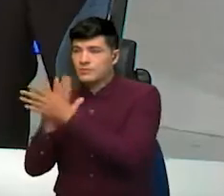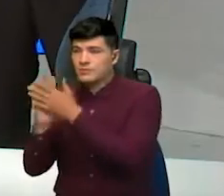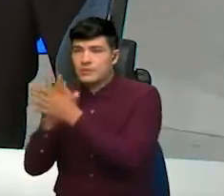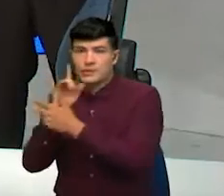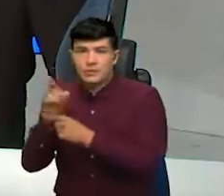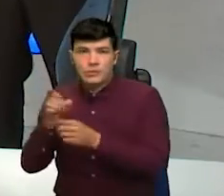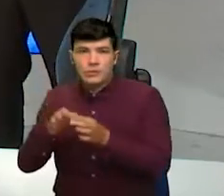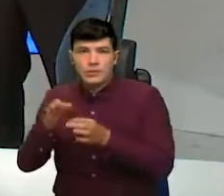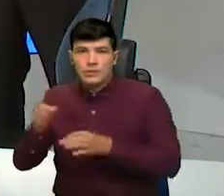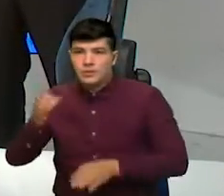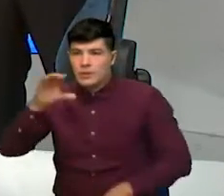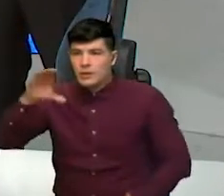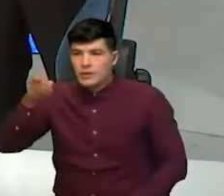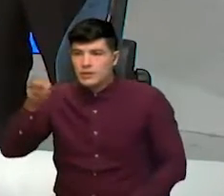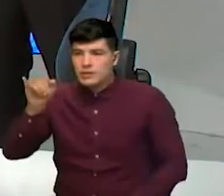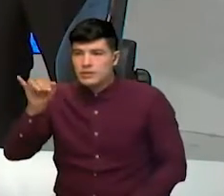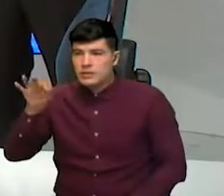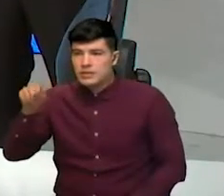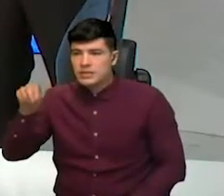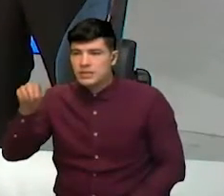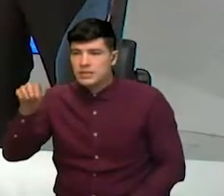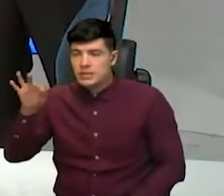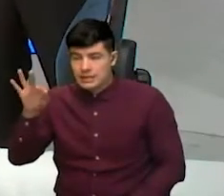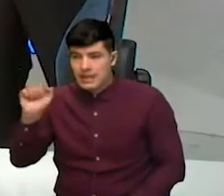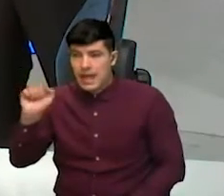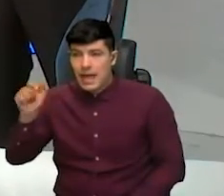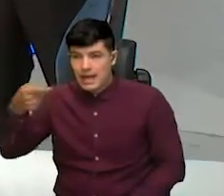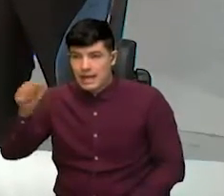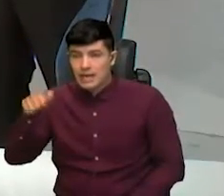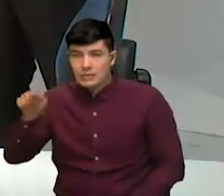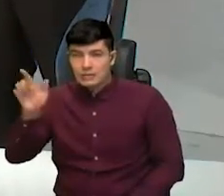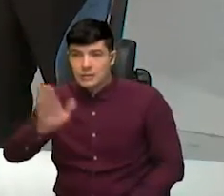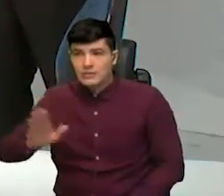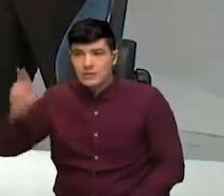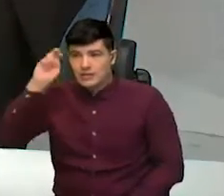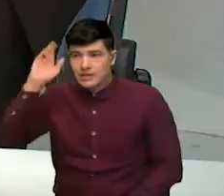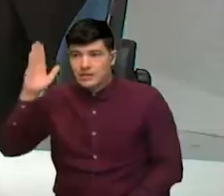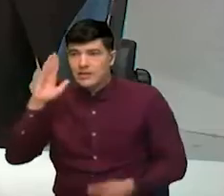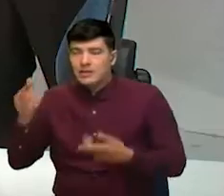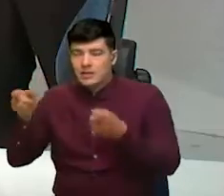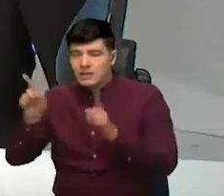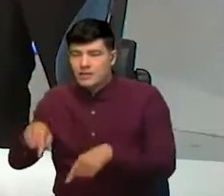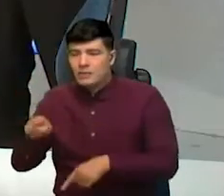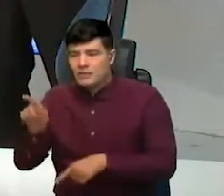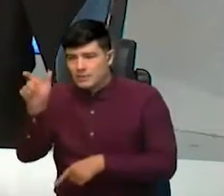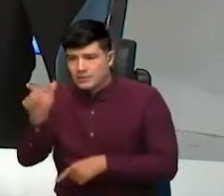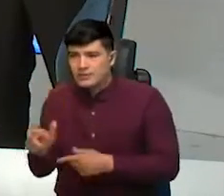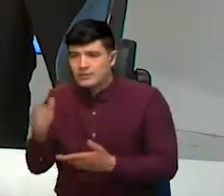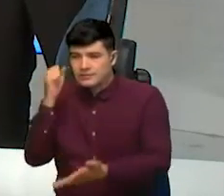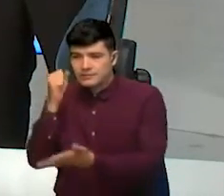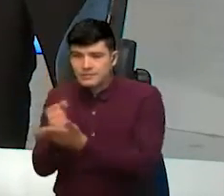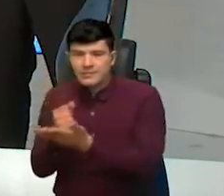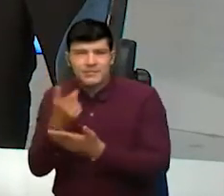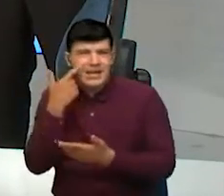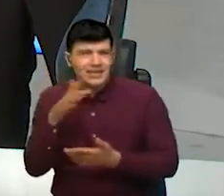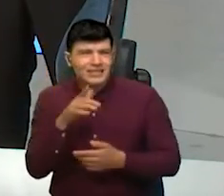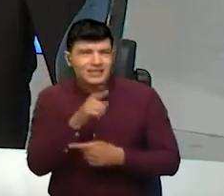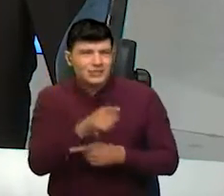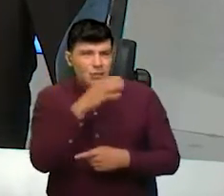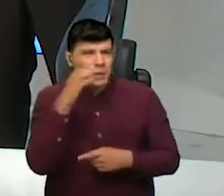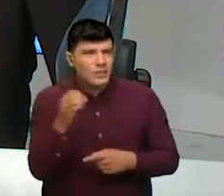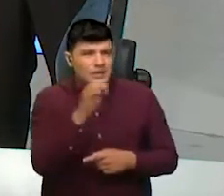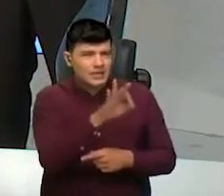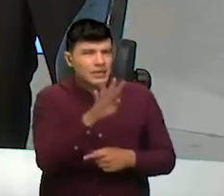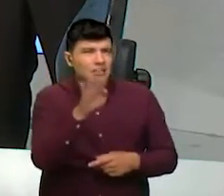Chitaca, norte de Santander, también infortunadamente se registró un homicidio. Las autoridades señalan que sería un hombre aparentemente de